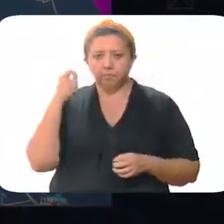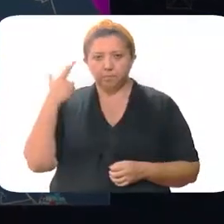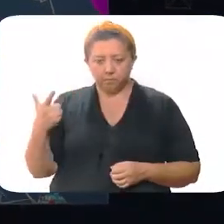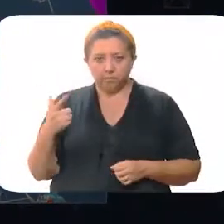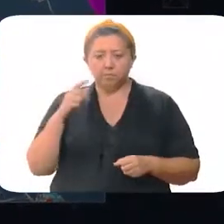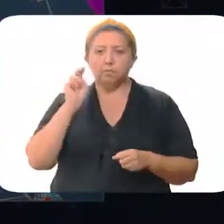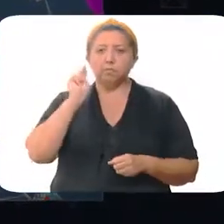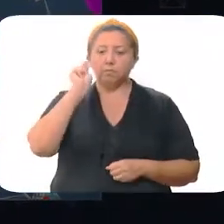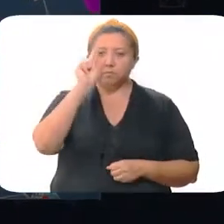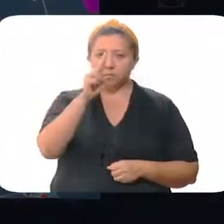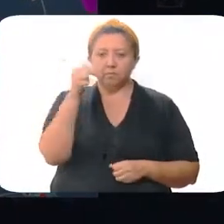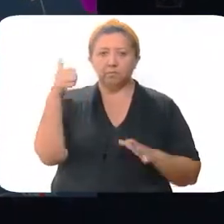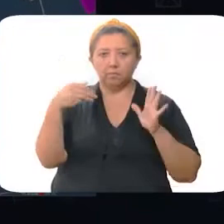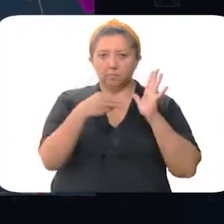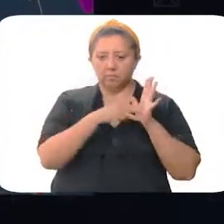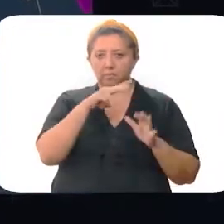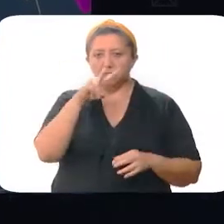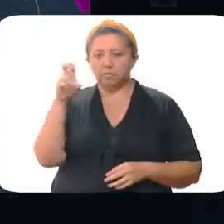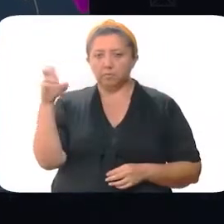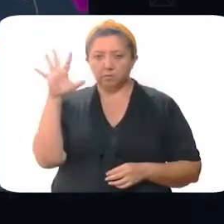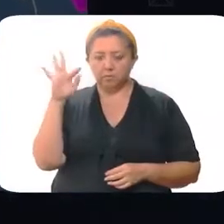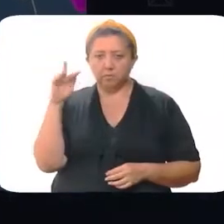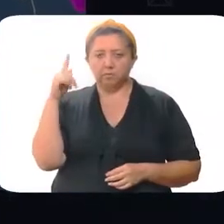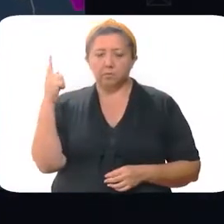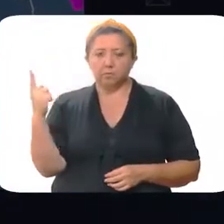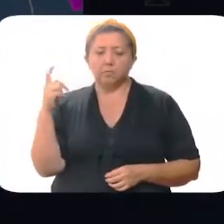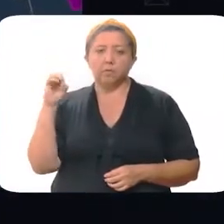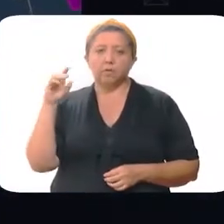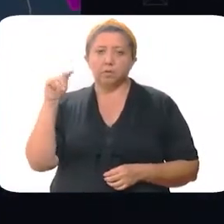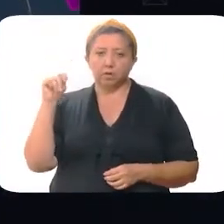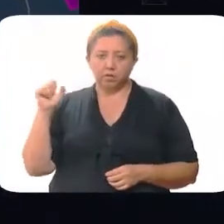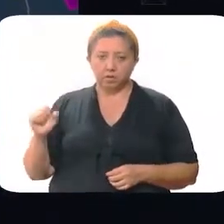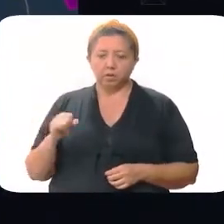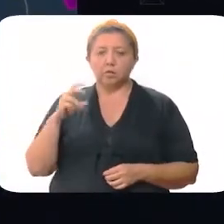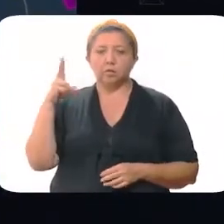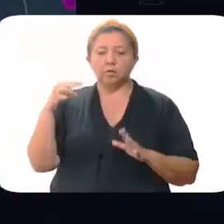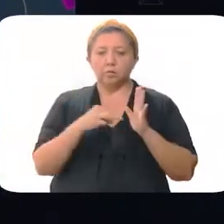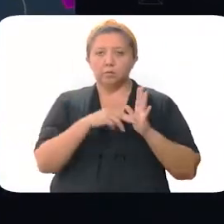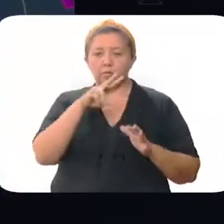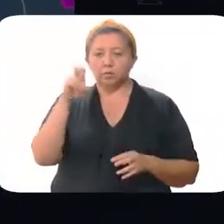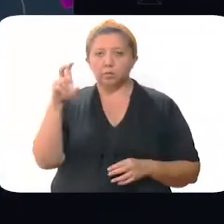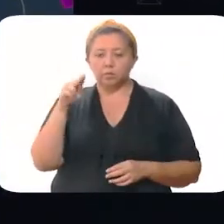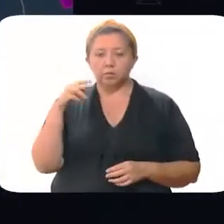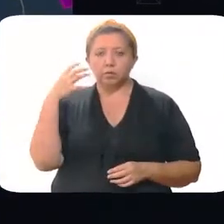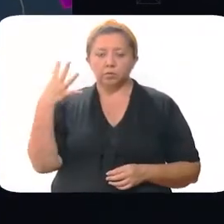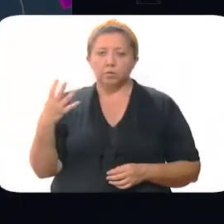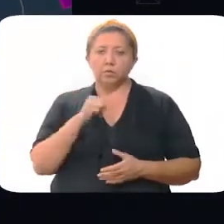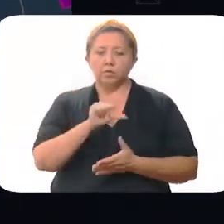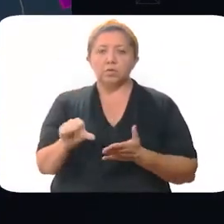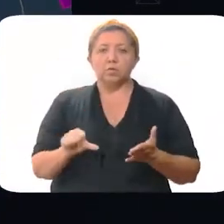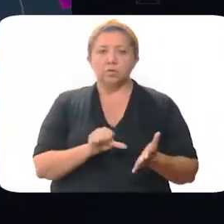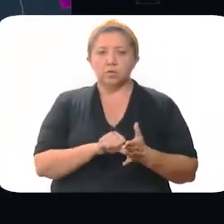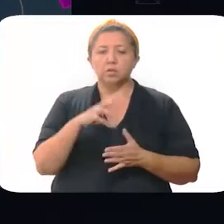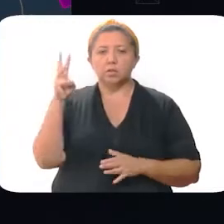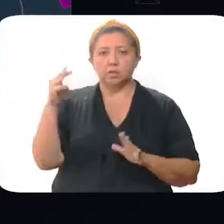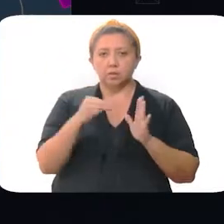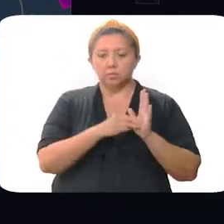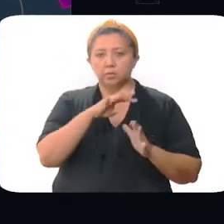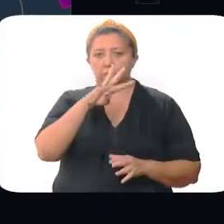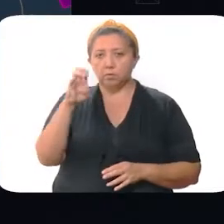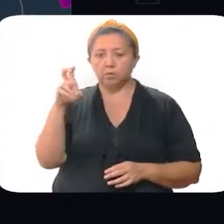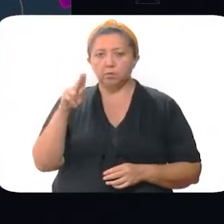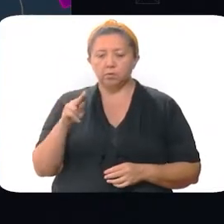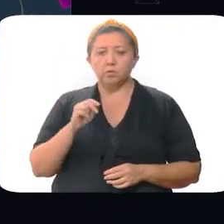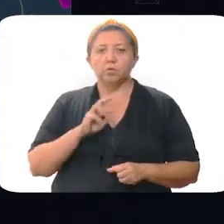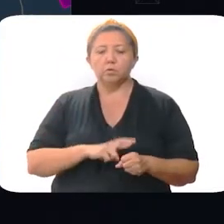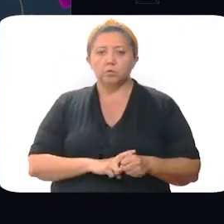6,967 en la zona norte, 6,241 en la zona oriente, 2,284 en la zona centro,